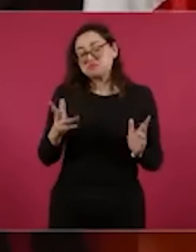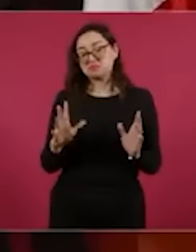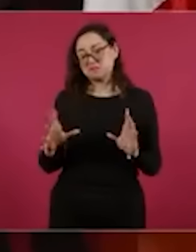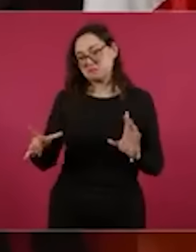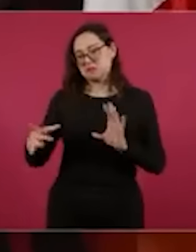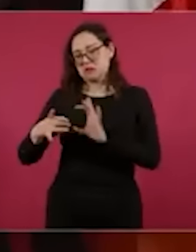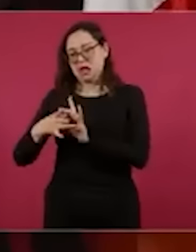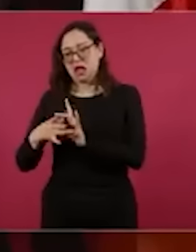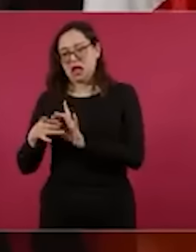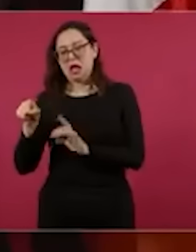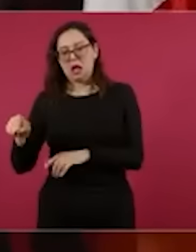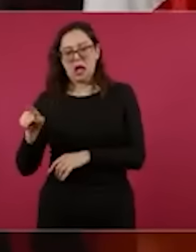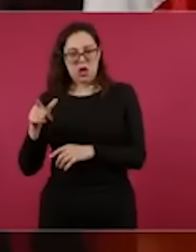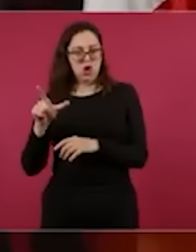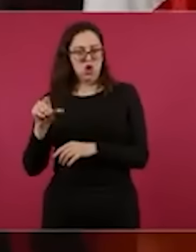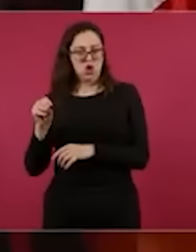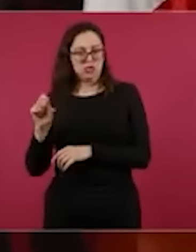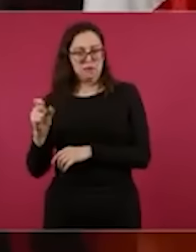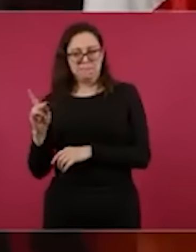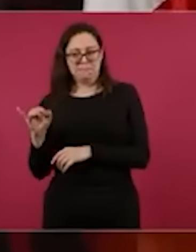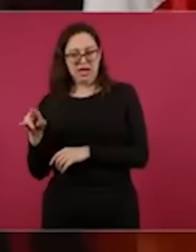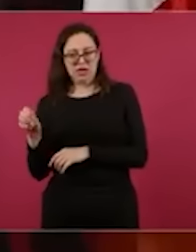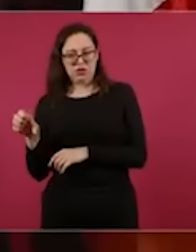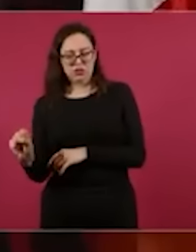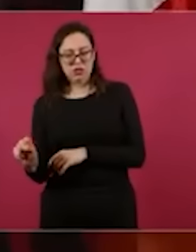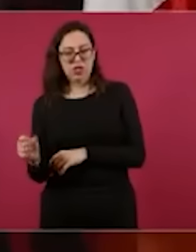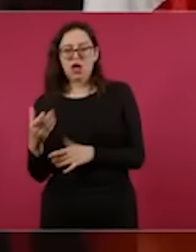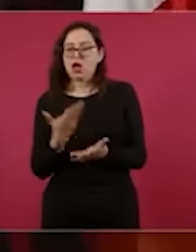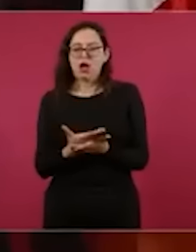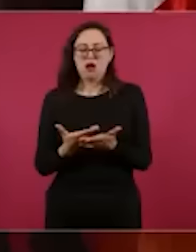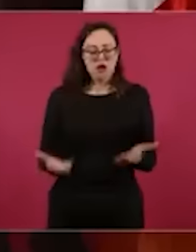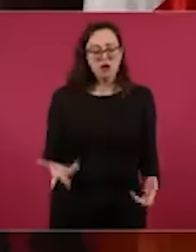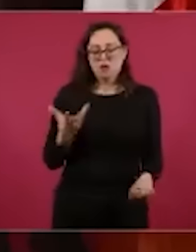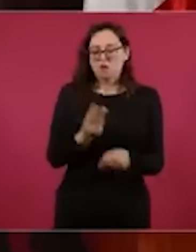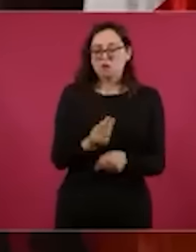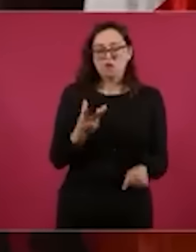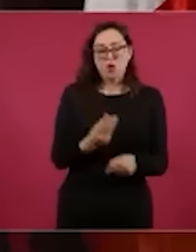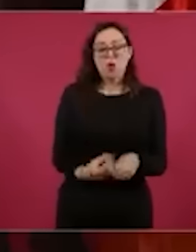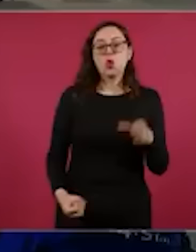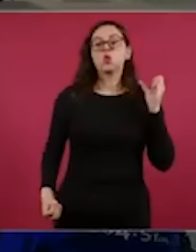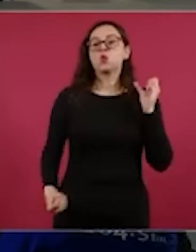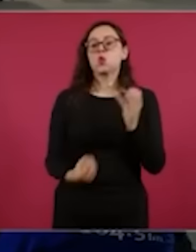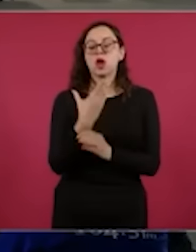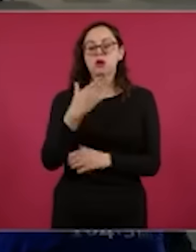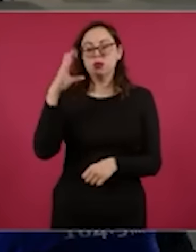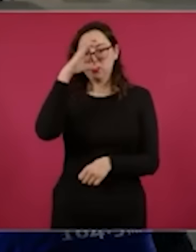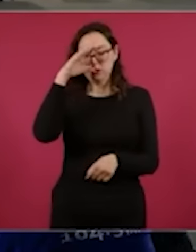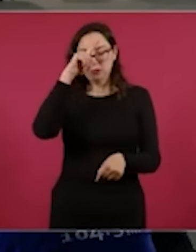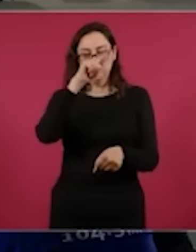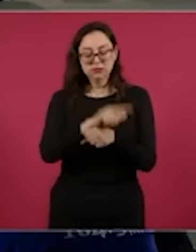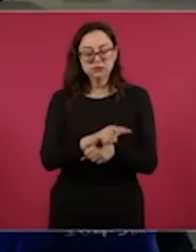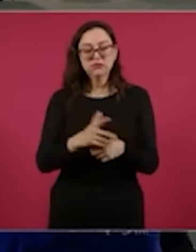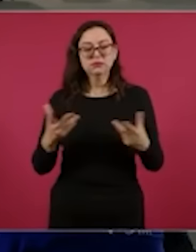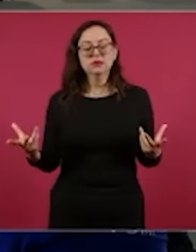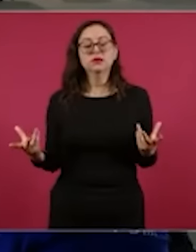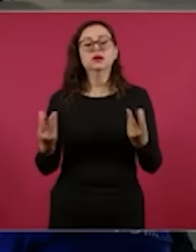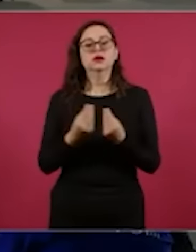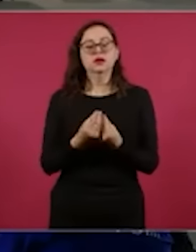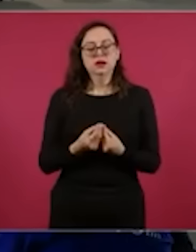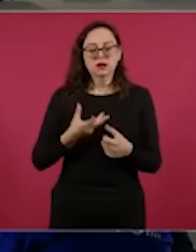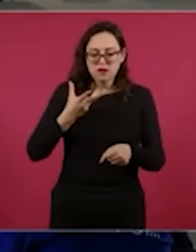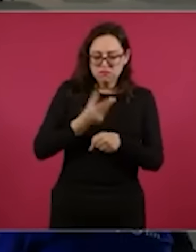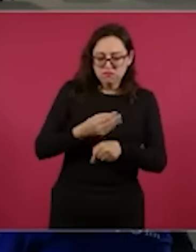Ahí es el nuevo pabellón de cultura comunitaria, la están interviniendo Isabel Abascal y Sandro Arienzo